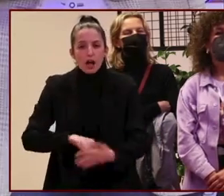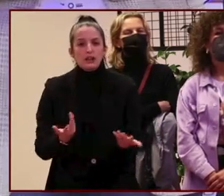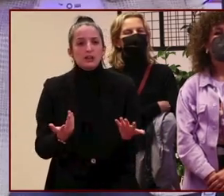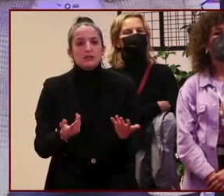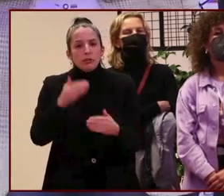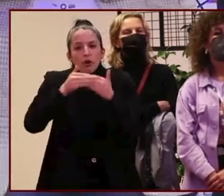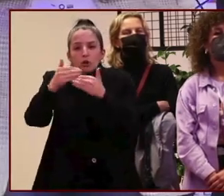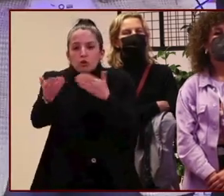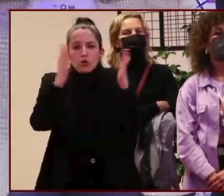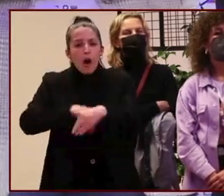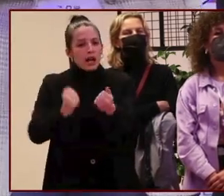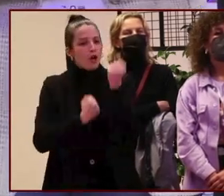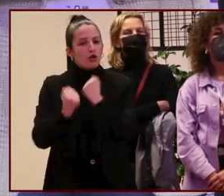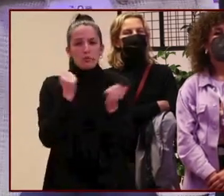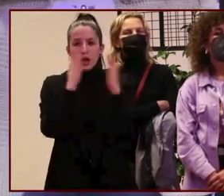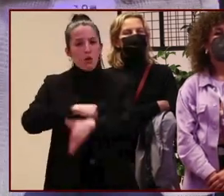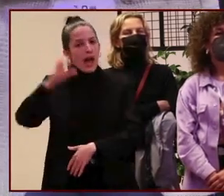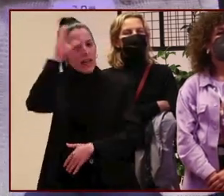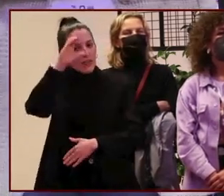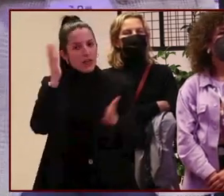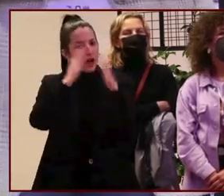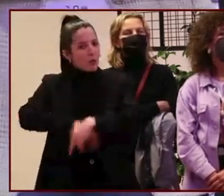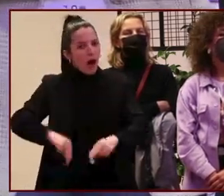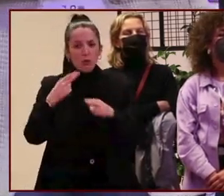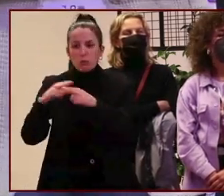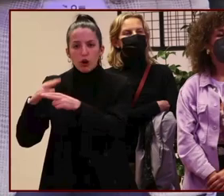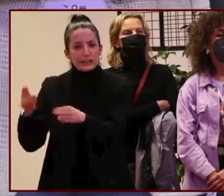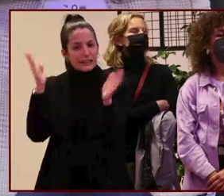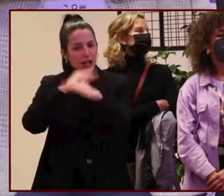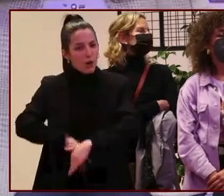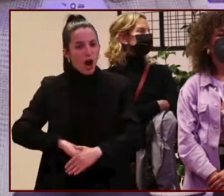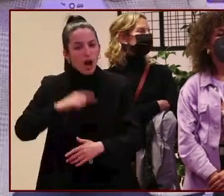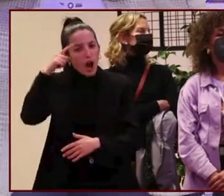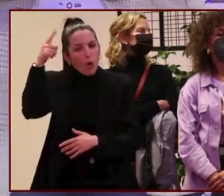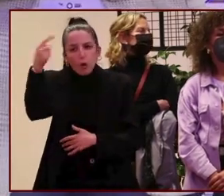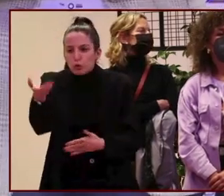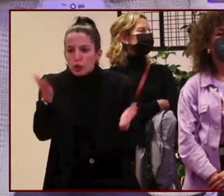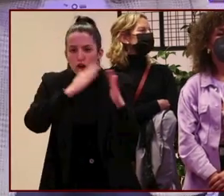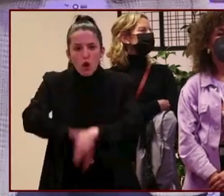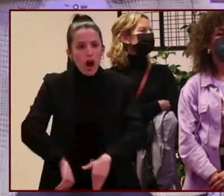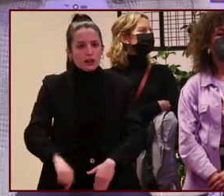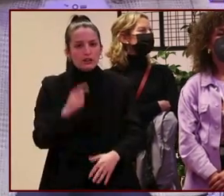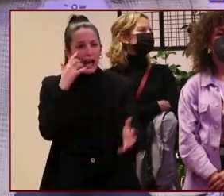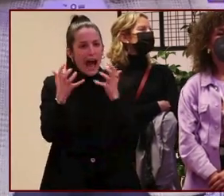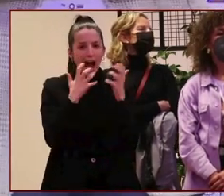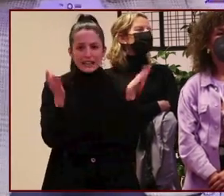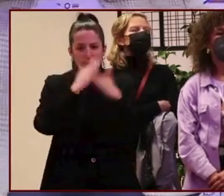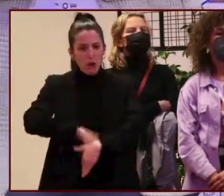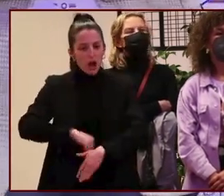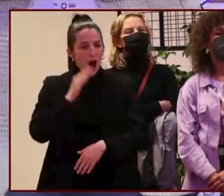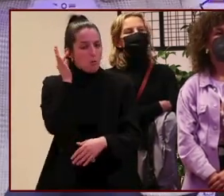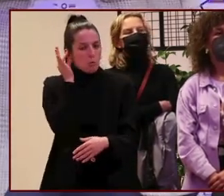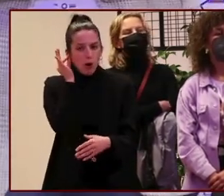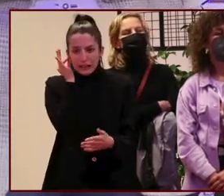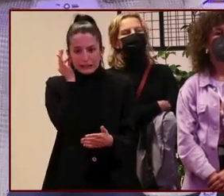no hay ciencia no hay política no hay cultura no hay arte signos no